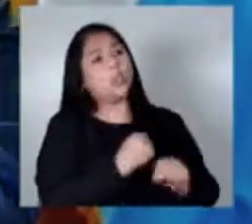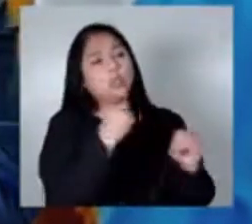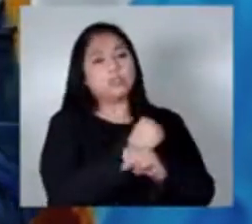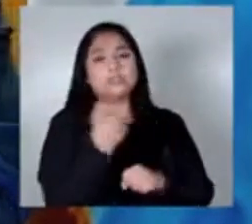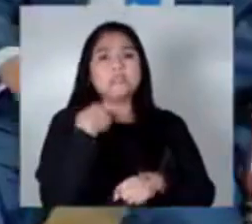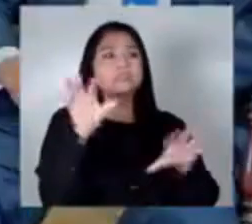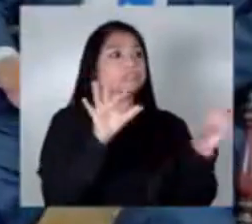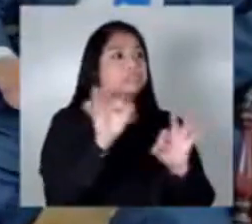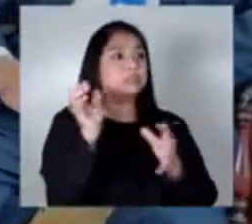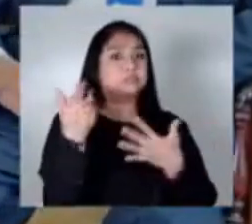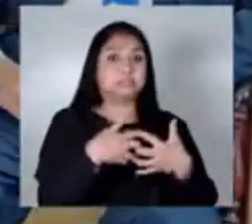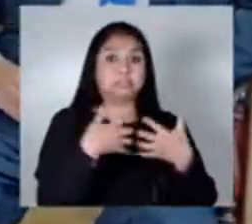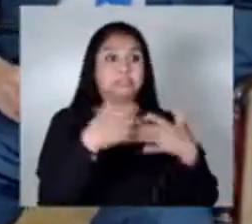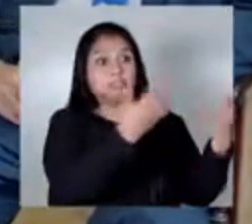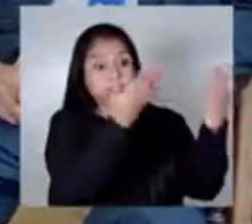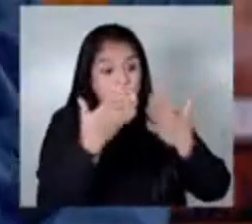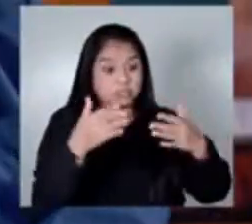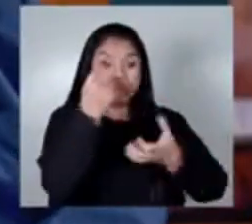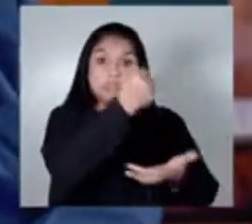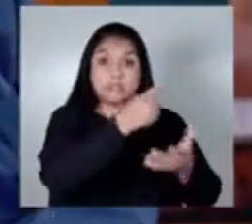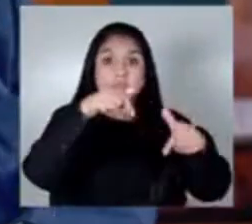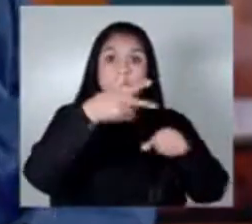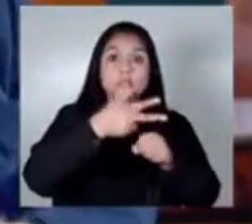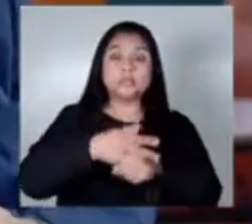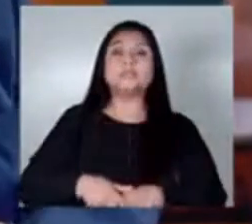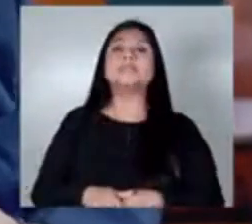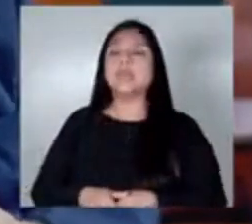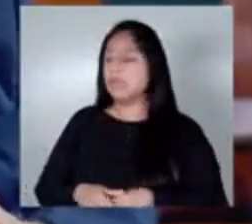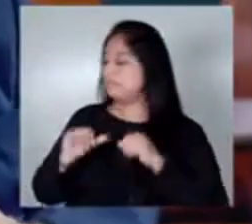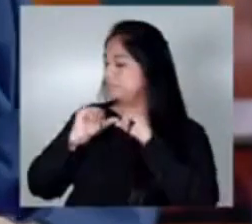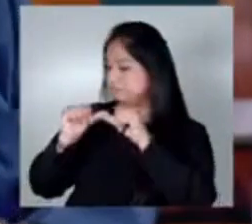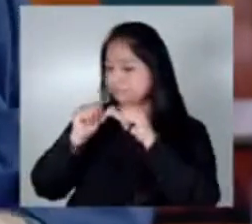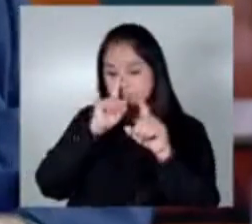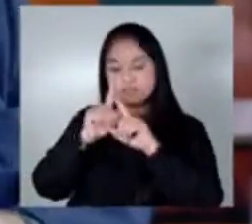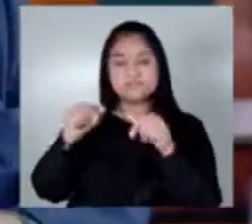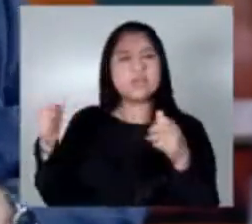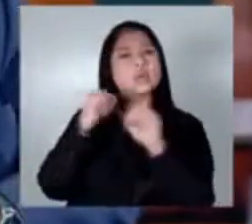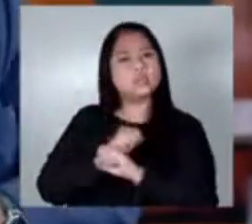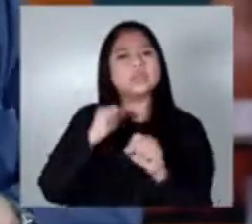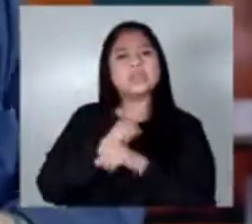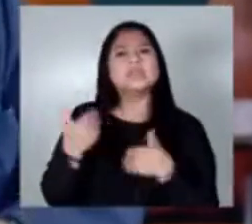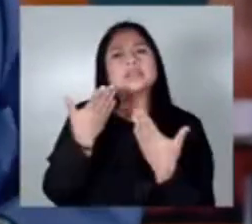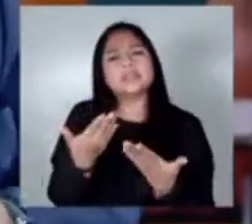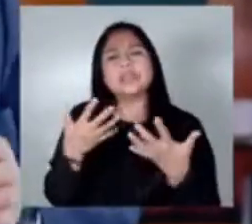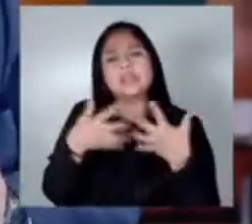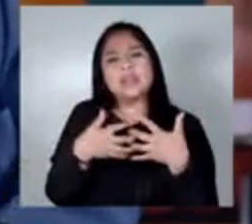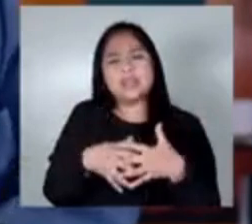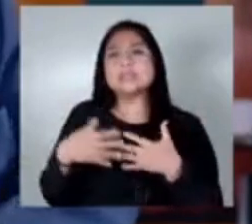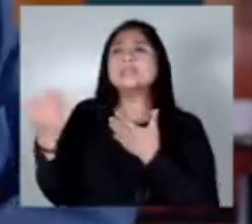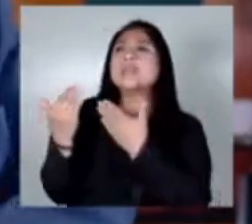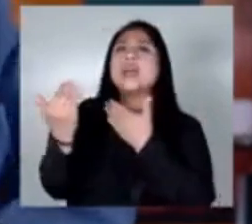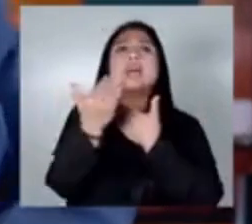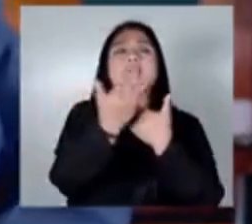tiene para invitar al inversionista extranjero al país? Continuaremos impulsando el nearshoring, una estrategia de prestación de servicios desde